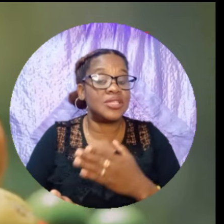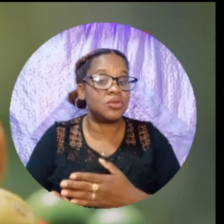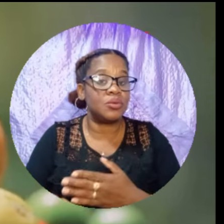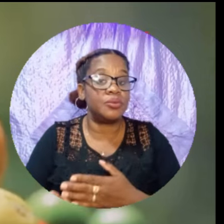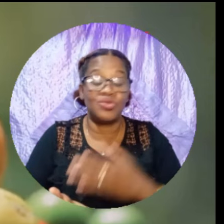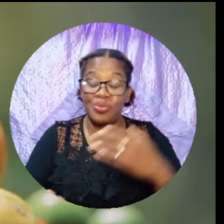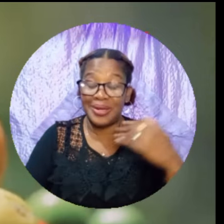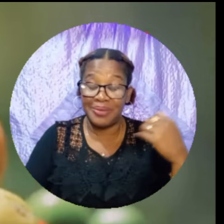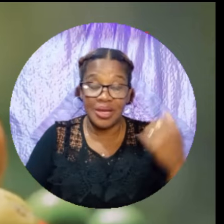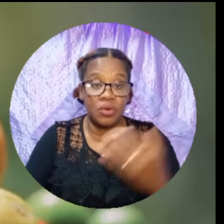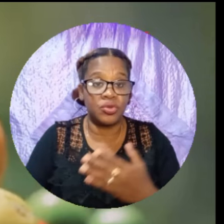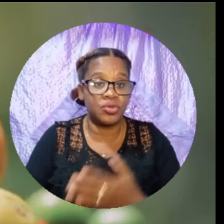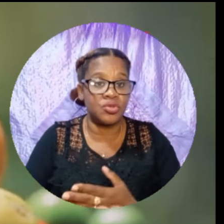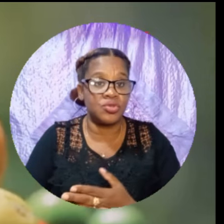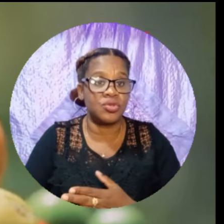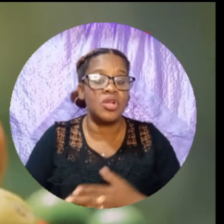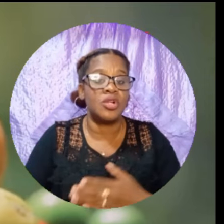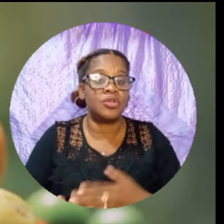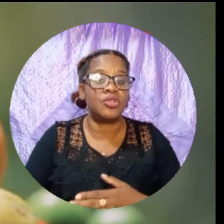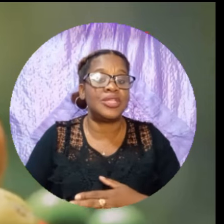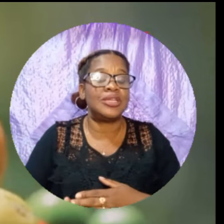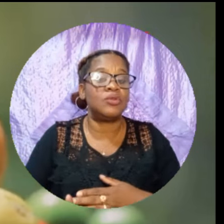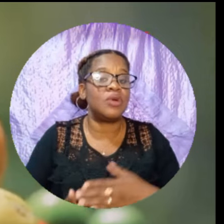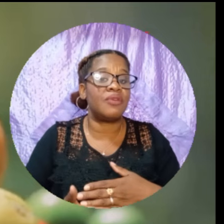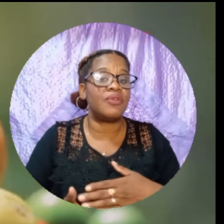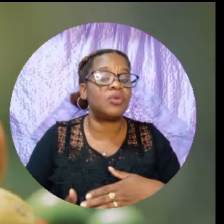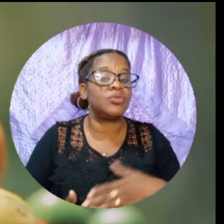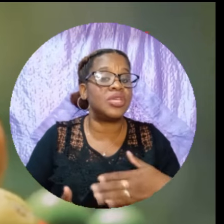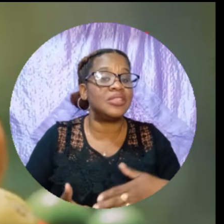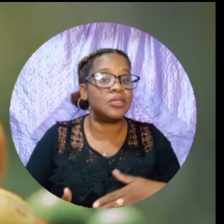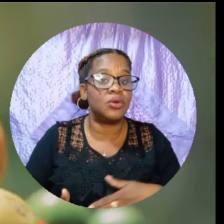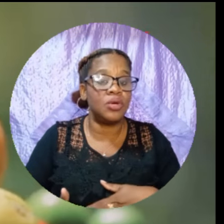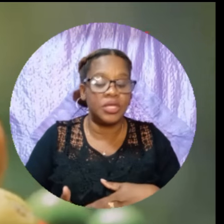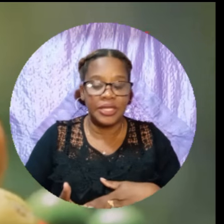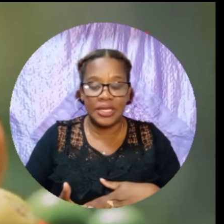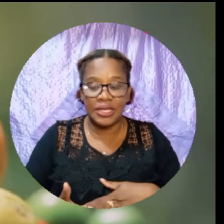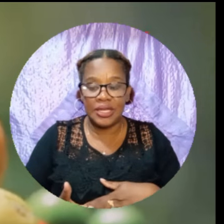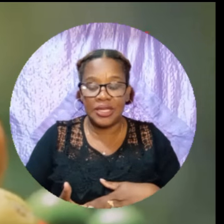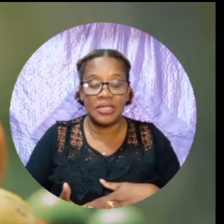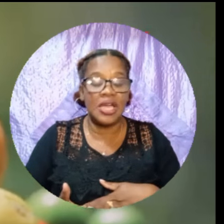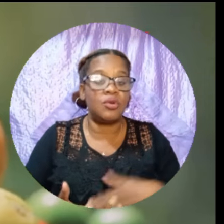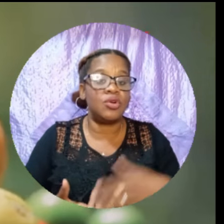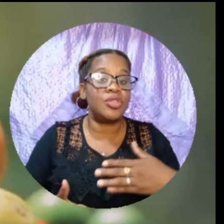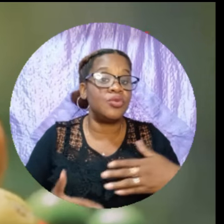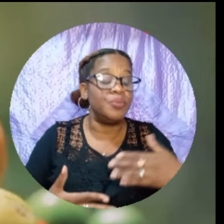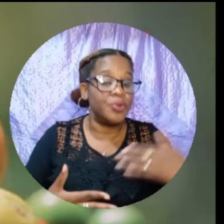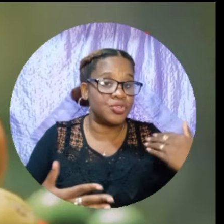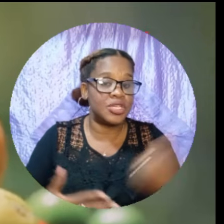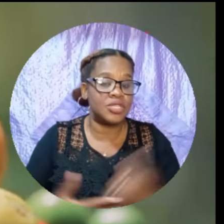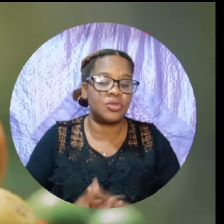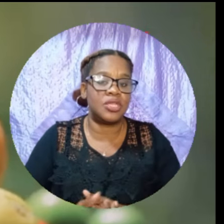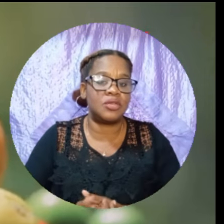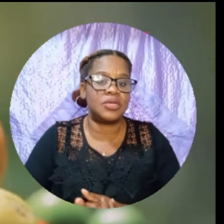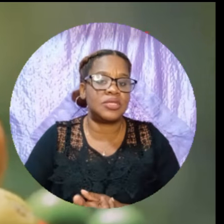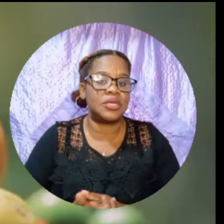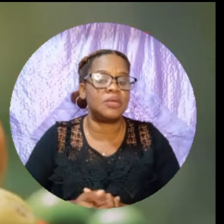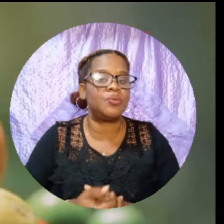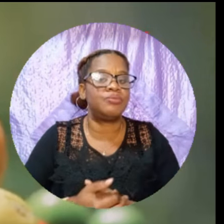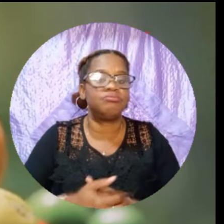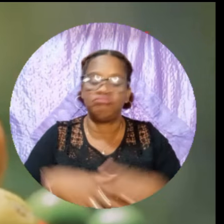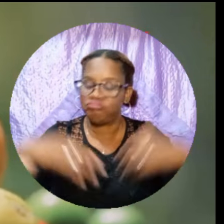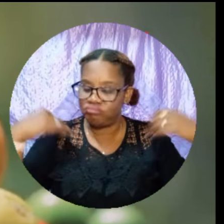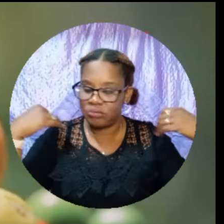debe ser súper mega costoso, lo de tener un café auténtico, que ya luego de un proceso que debe